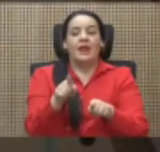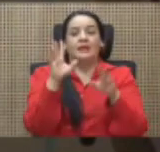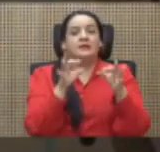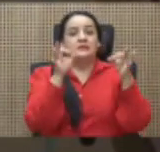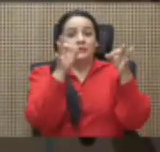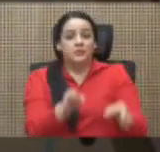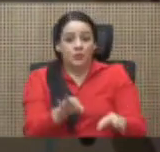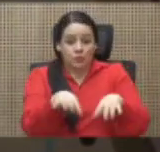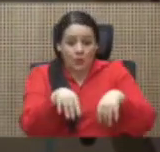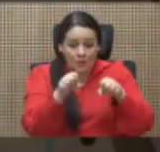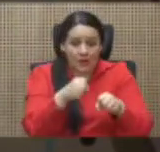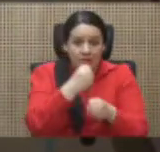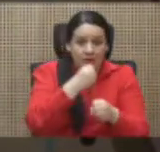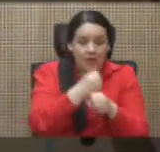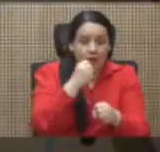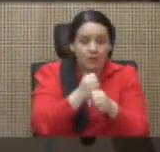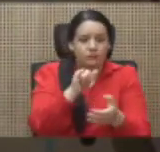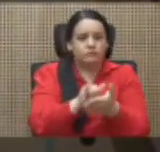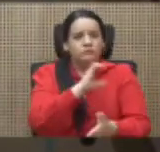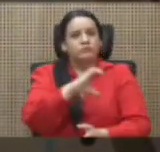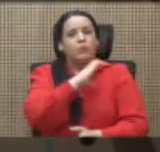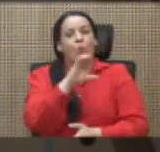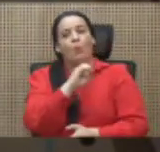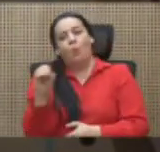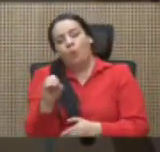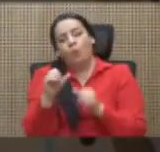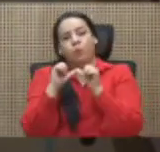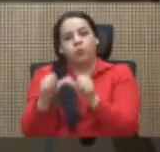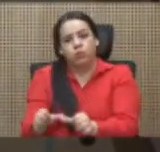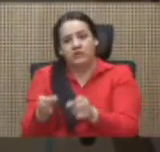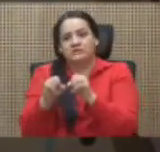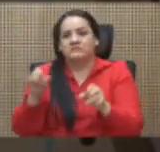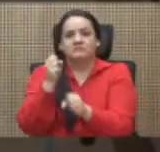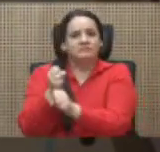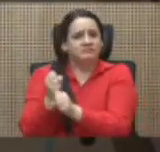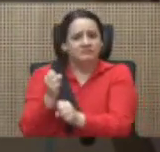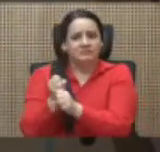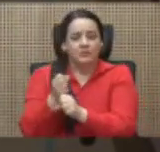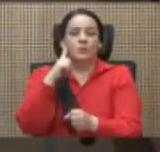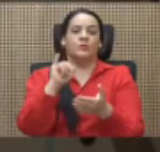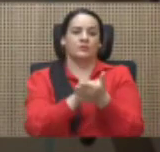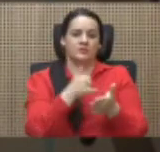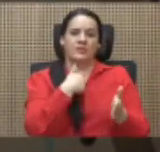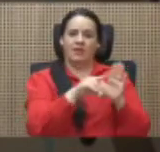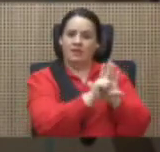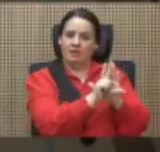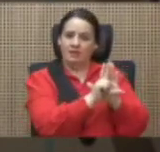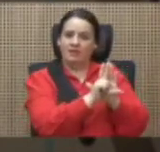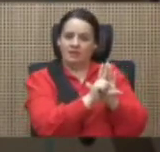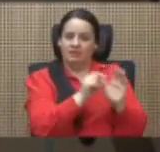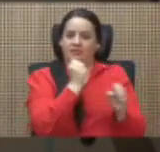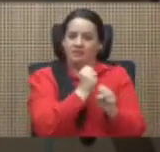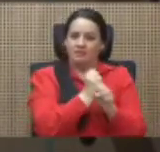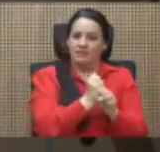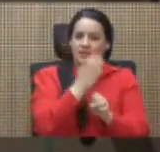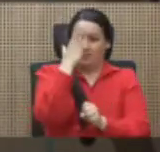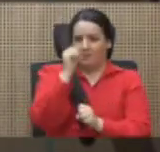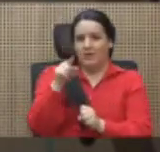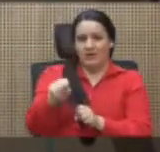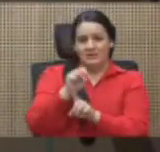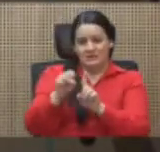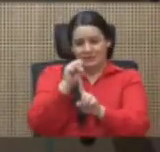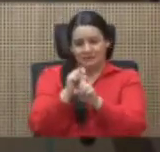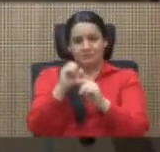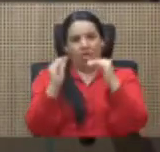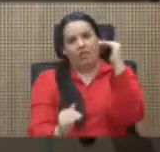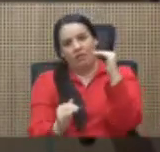trabajo con esas condiciones o quedarse en el desempleo. Y por eso existe legislación laboral, porque esa cancha es dispareja entre las personas trabajadoras